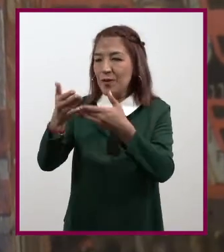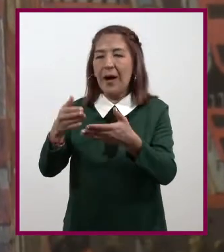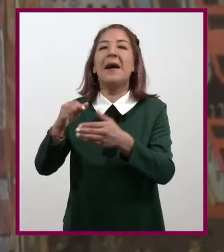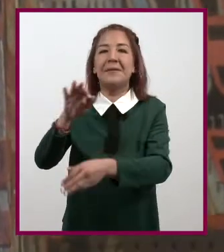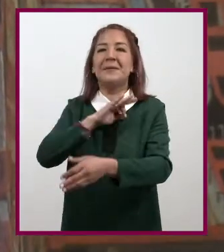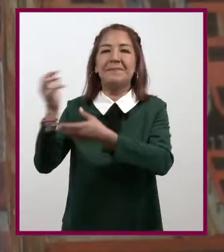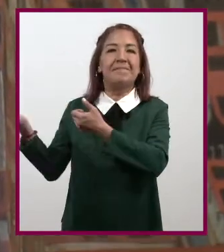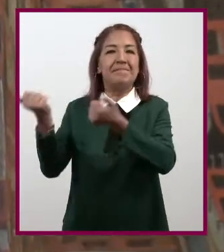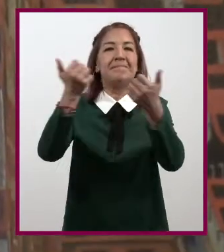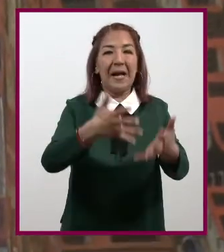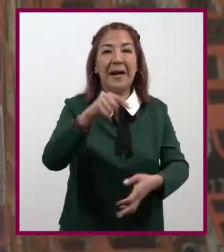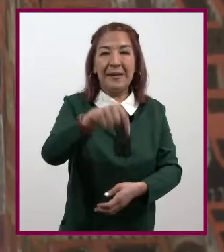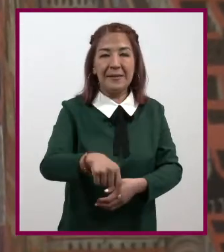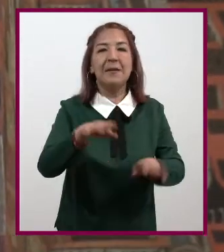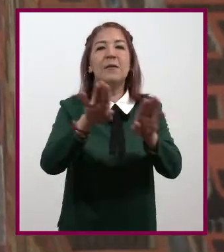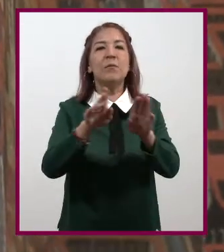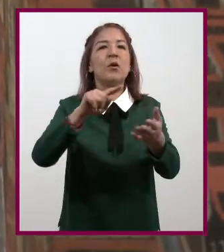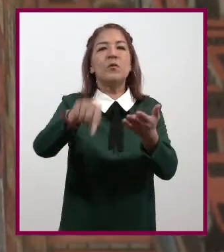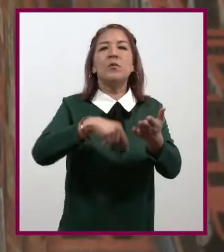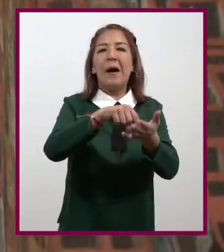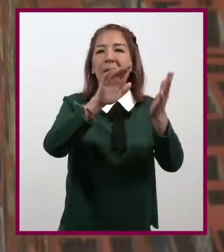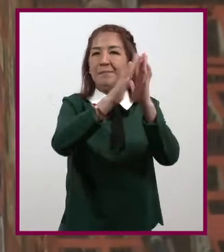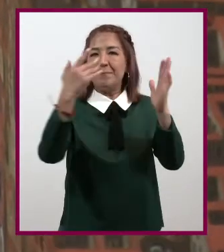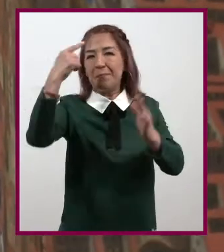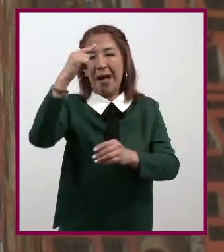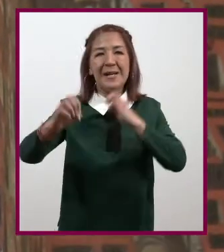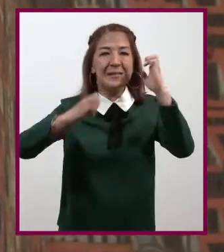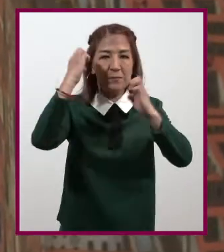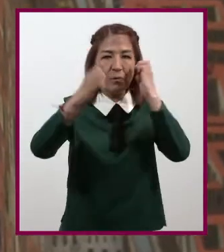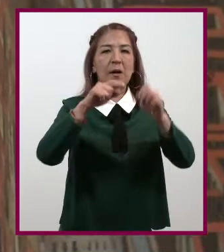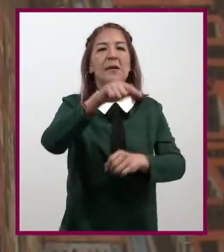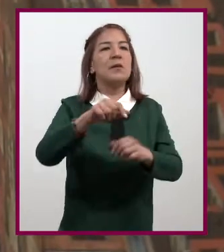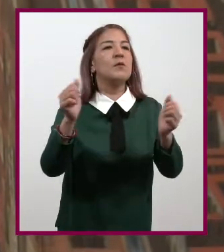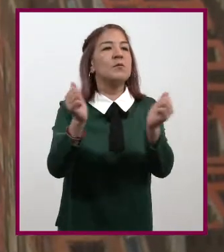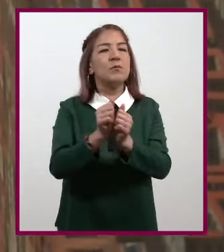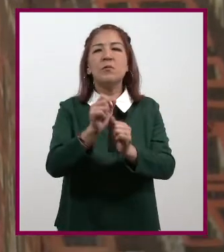estos biombos fueron conjugados